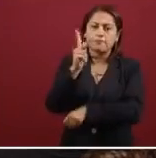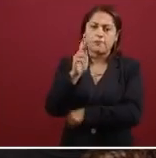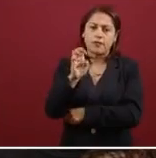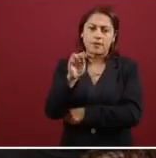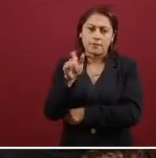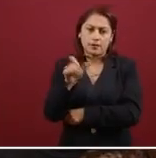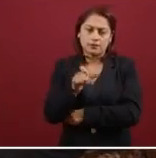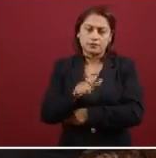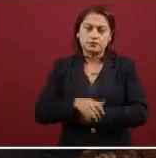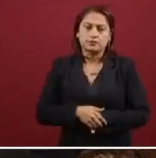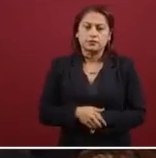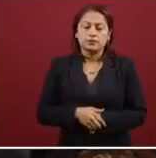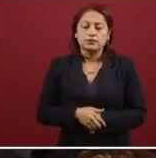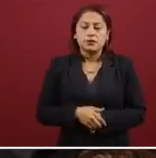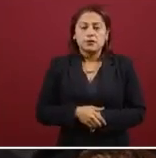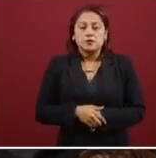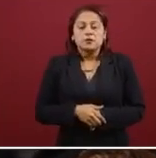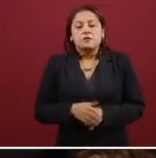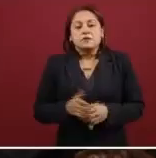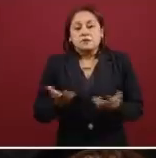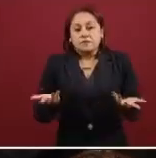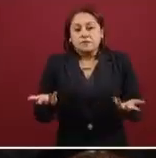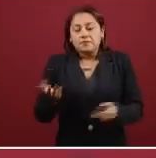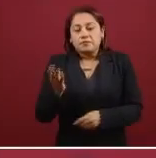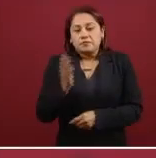Bueno, entiendo que